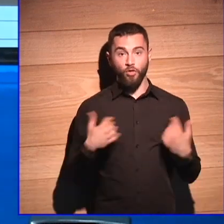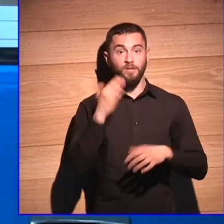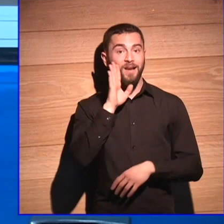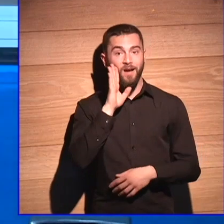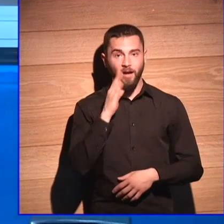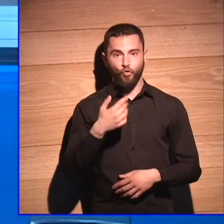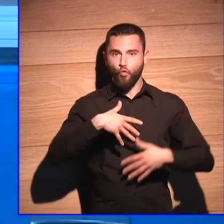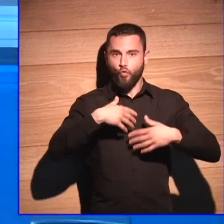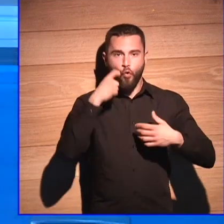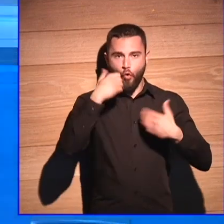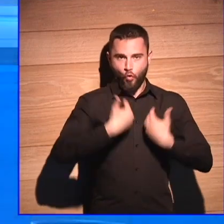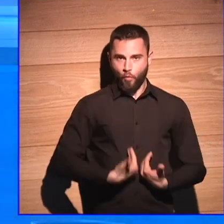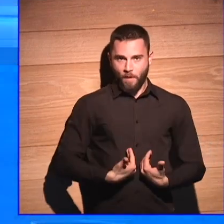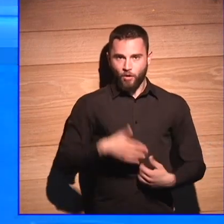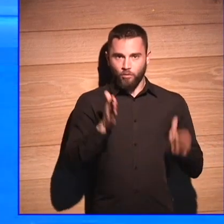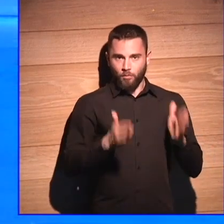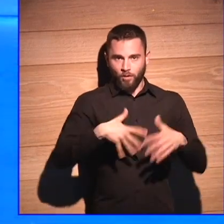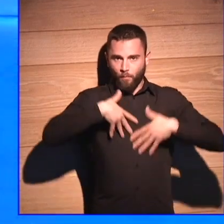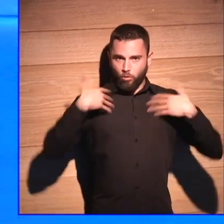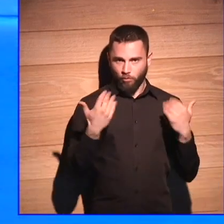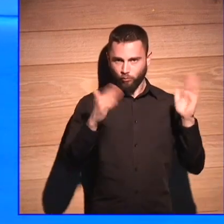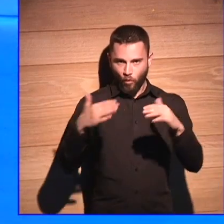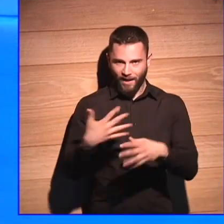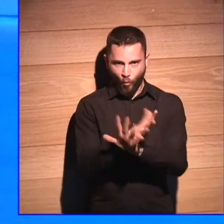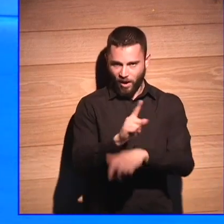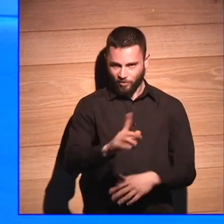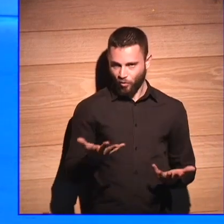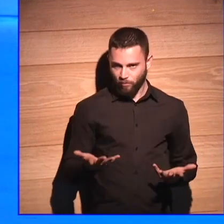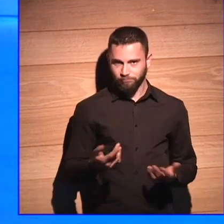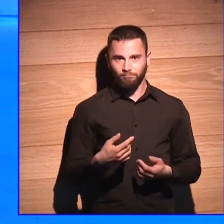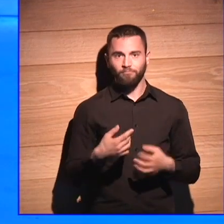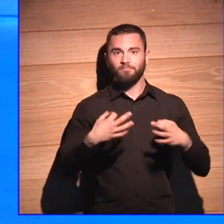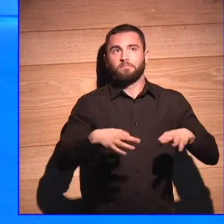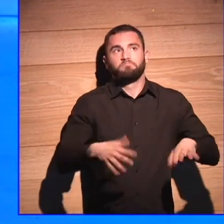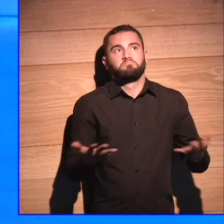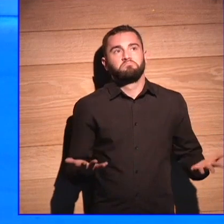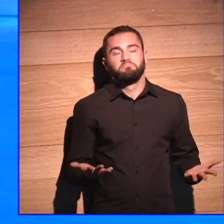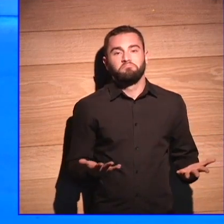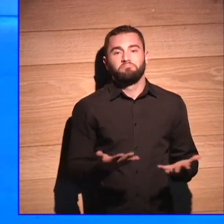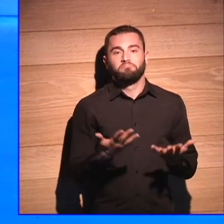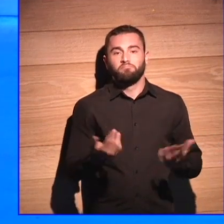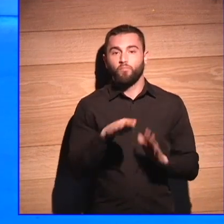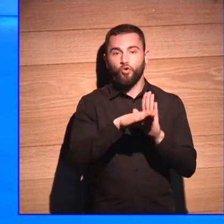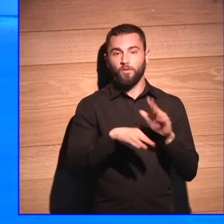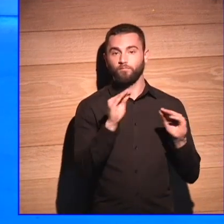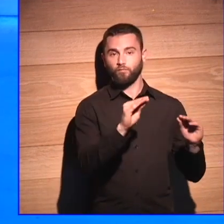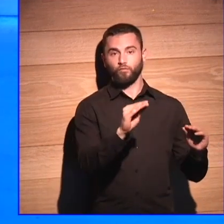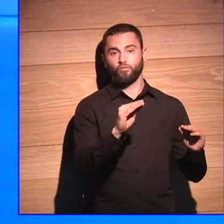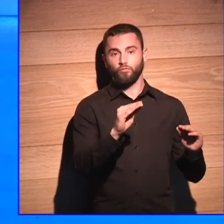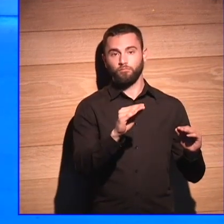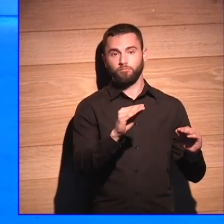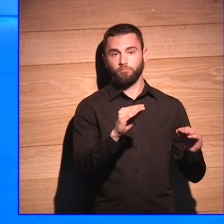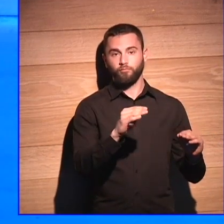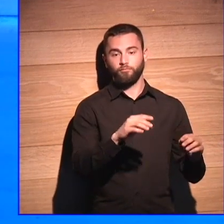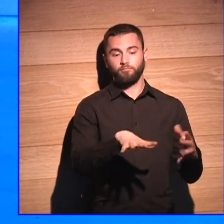los humanos. El robot no tiene ninguna emoción ni juega, simplemente pues, digamos, su programa pues, le hace